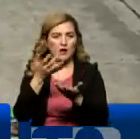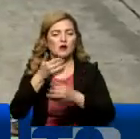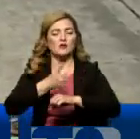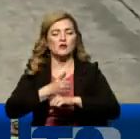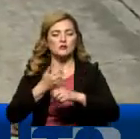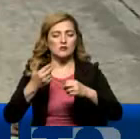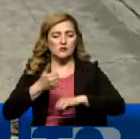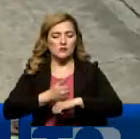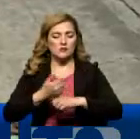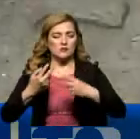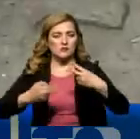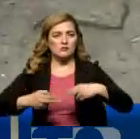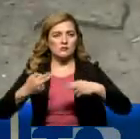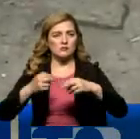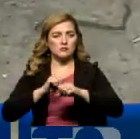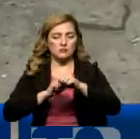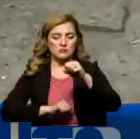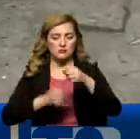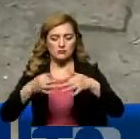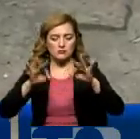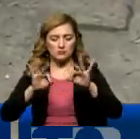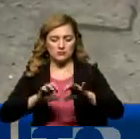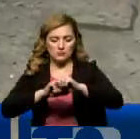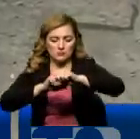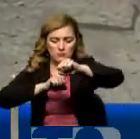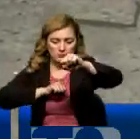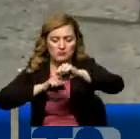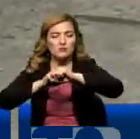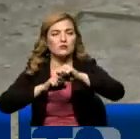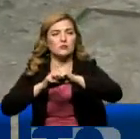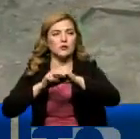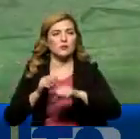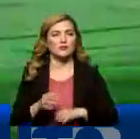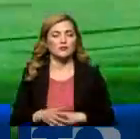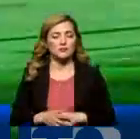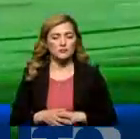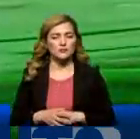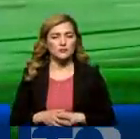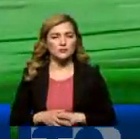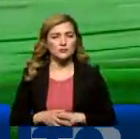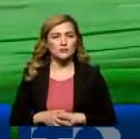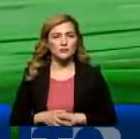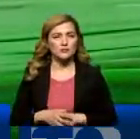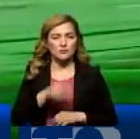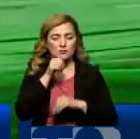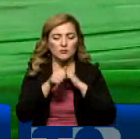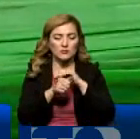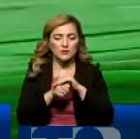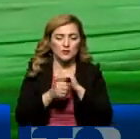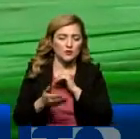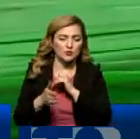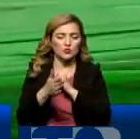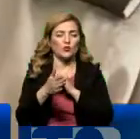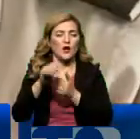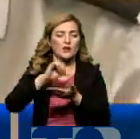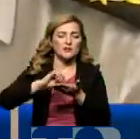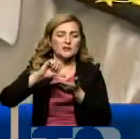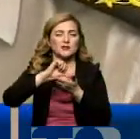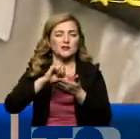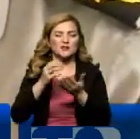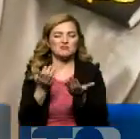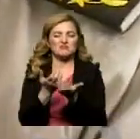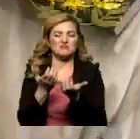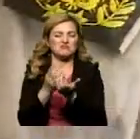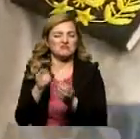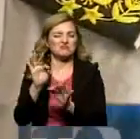La confirmaron al abrir uno. La sustancia estaba oculta bajo la modalidad de gancho ciego, camuflada en atún, palma de aceite y chatarra. En todo caso,